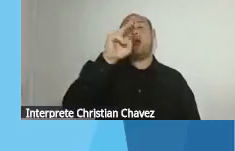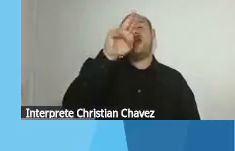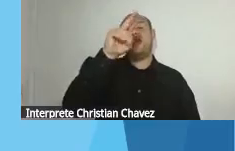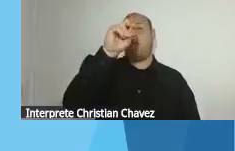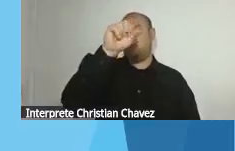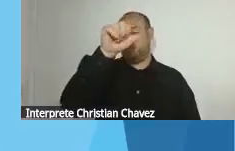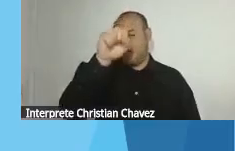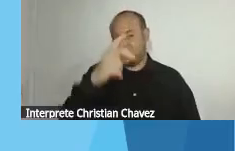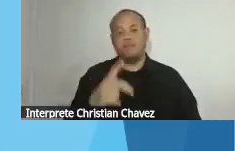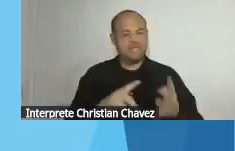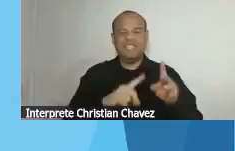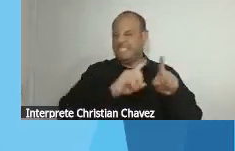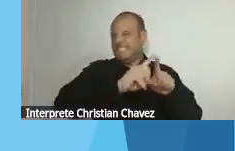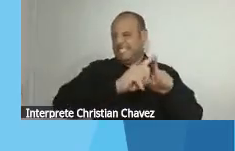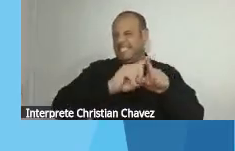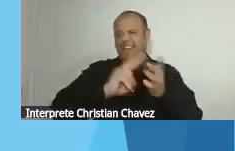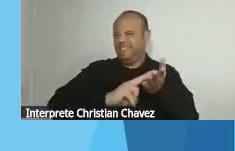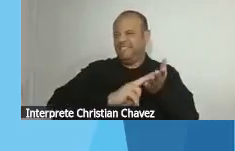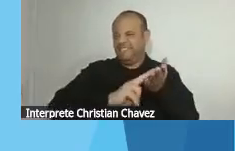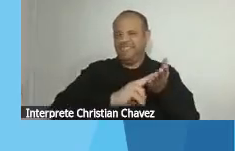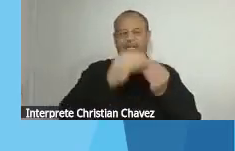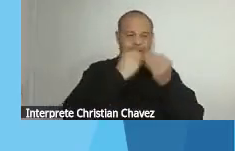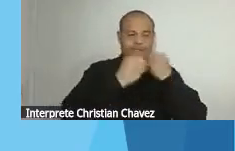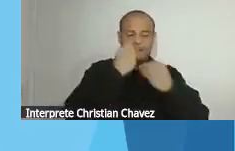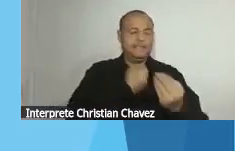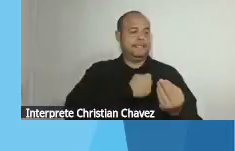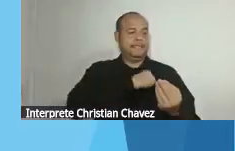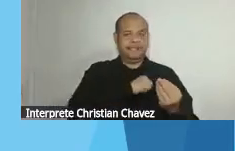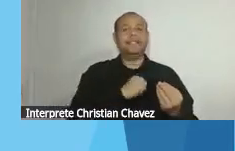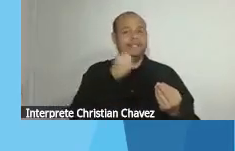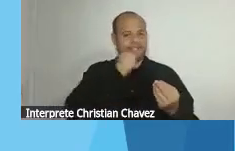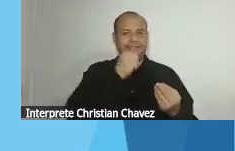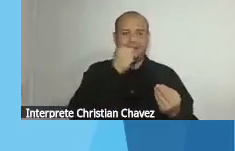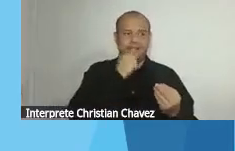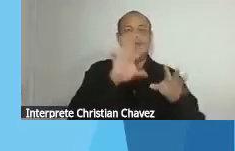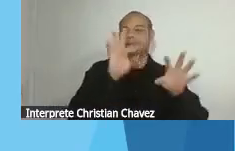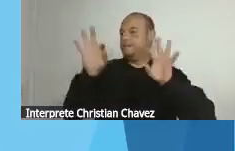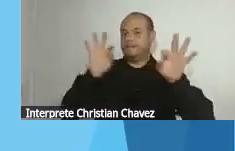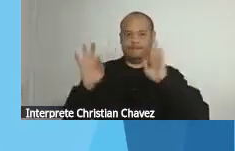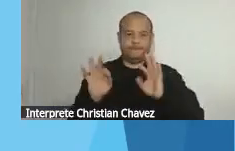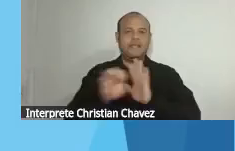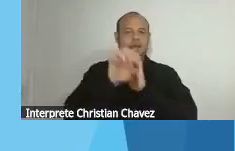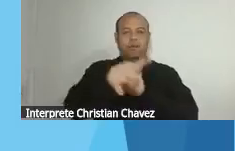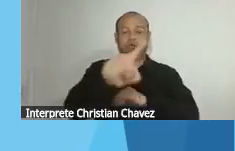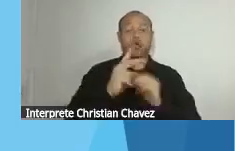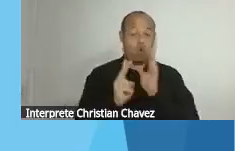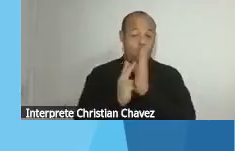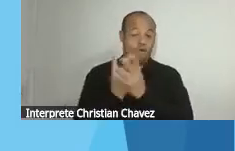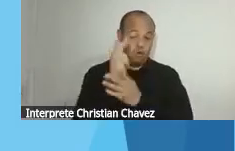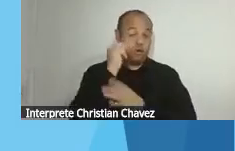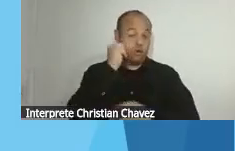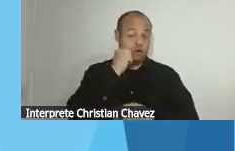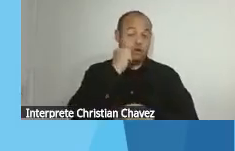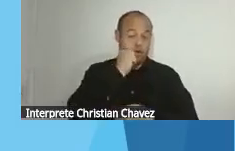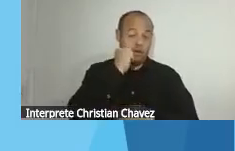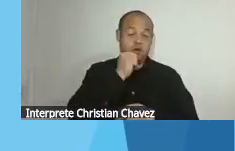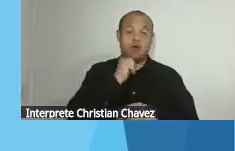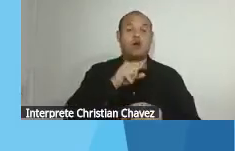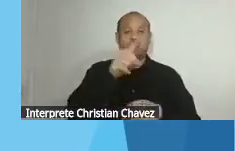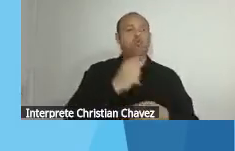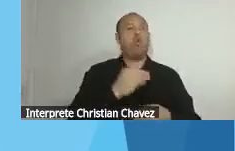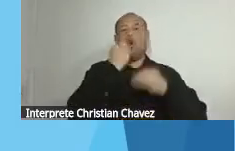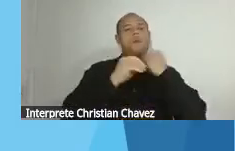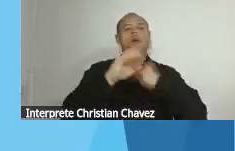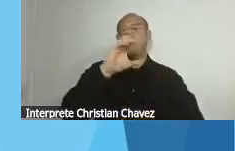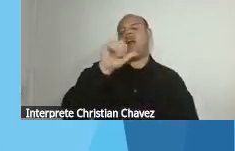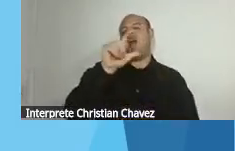de alimentos, sino de alimento en sí. Por ejemplo, si estamos consumiendo verdura, no casarnos a lo mejor con la calabaza, ¿no? Sino tratar de variarle,